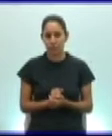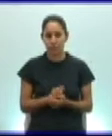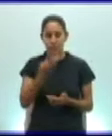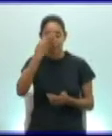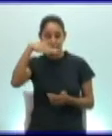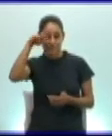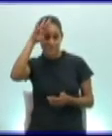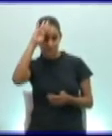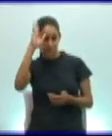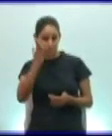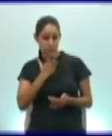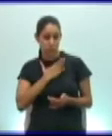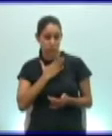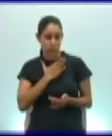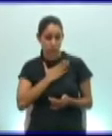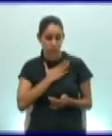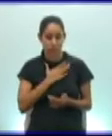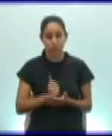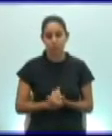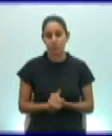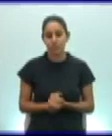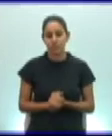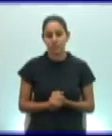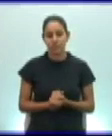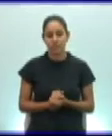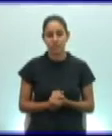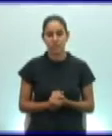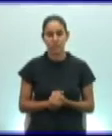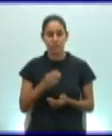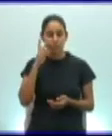El imperialismo y las fuerzas estas de la